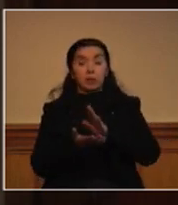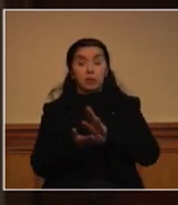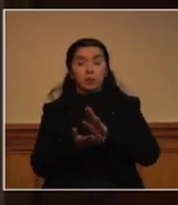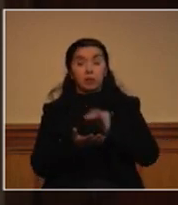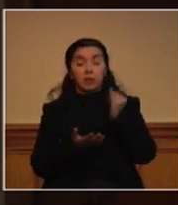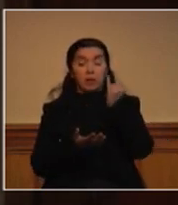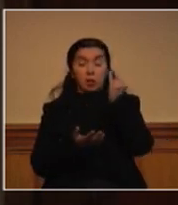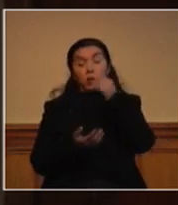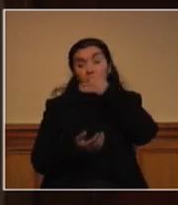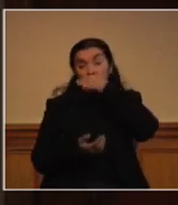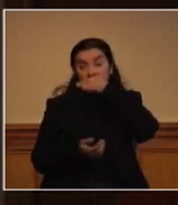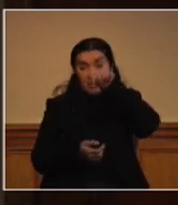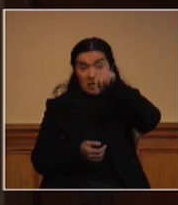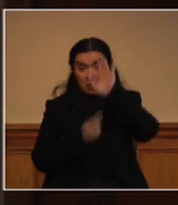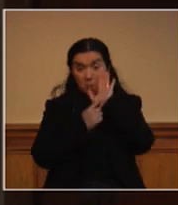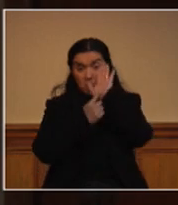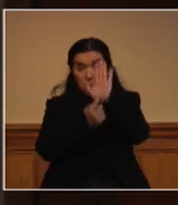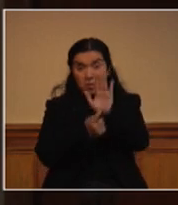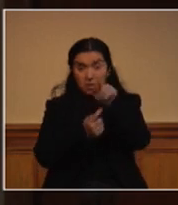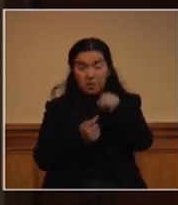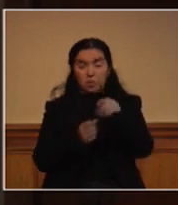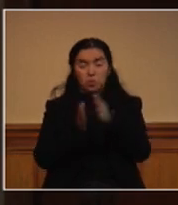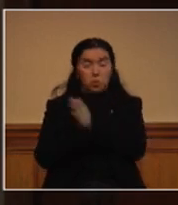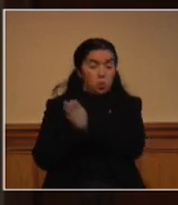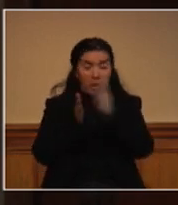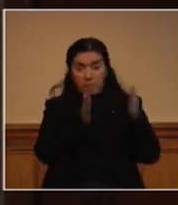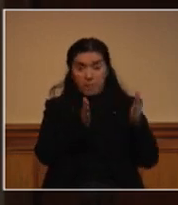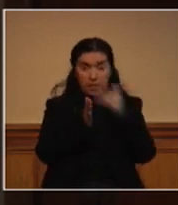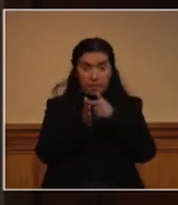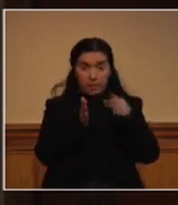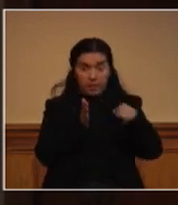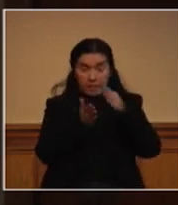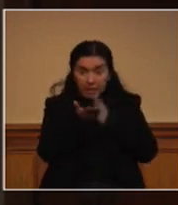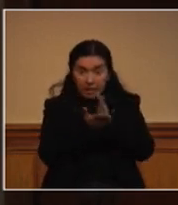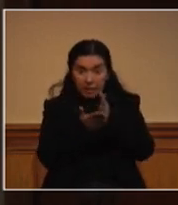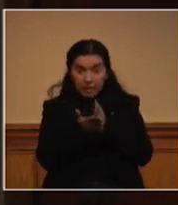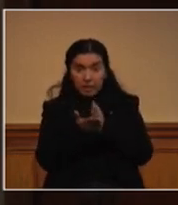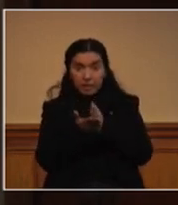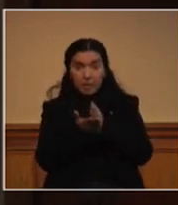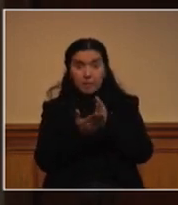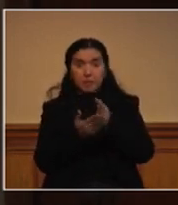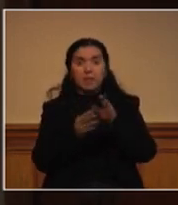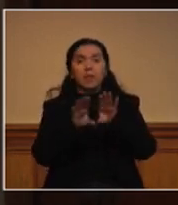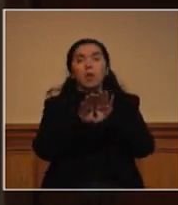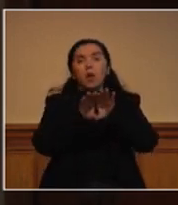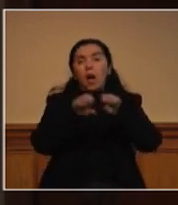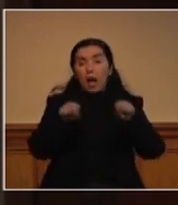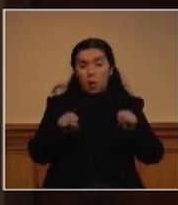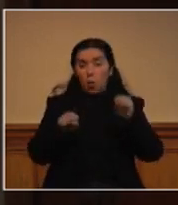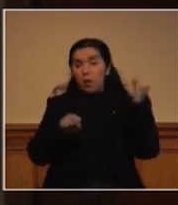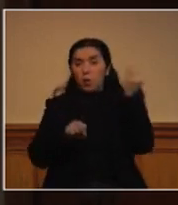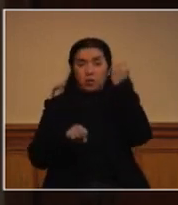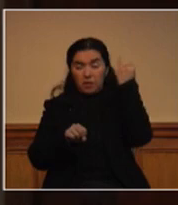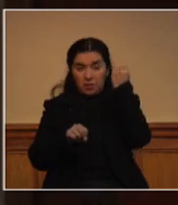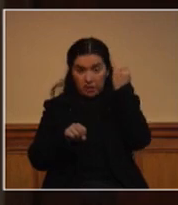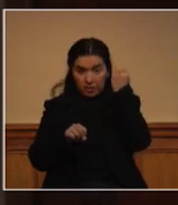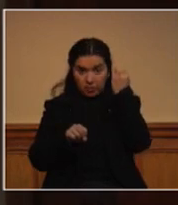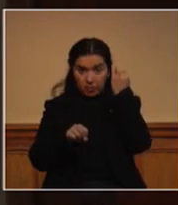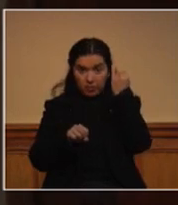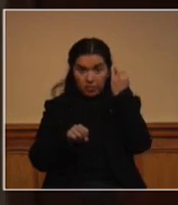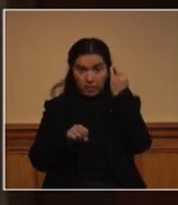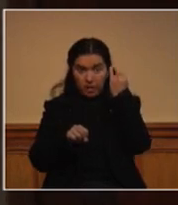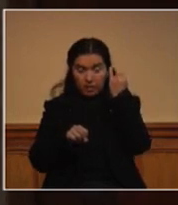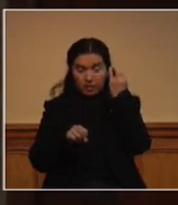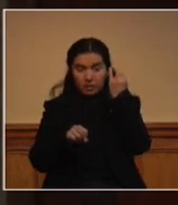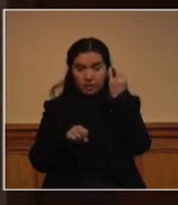esta presentación es, por una parte, partir de cuáles han sido los tratados que a nivel internacional